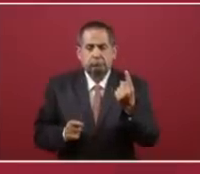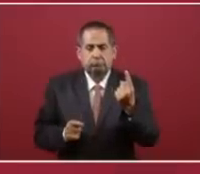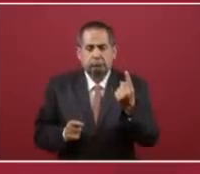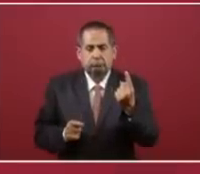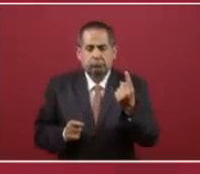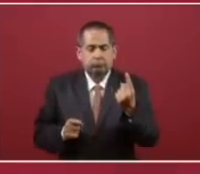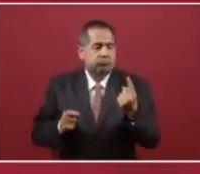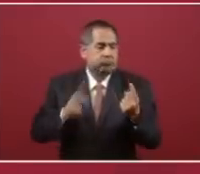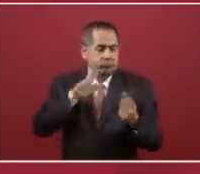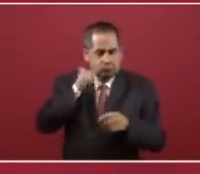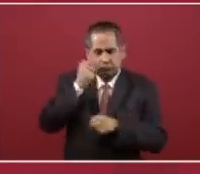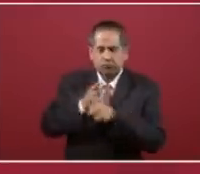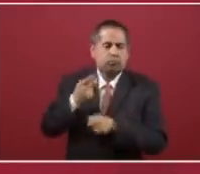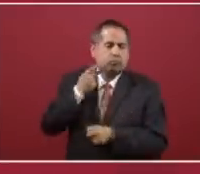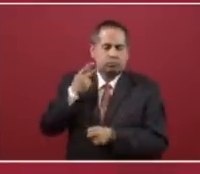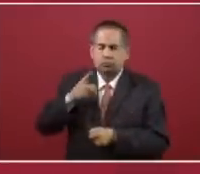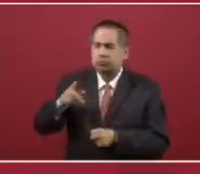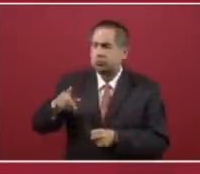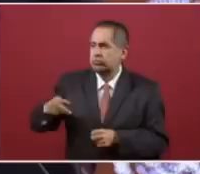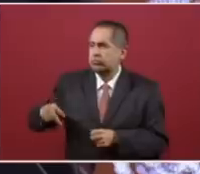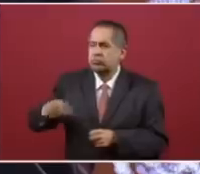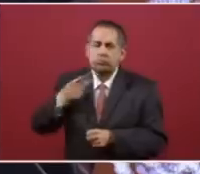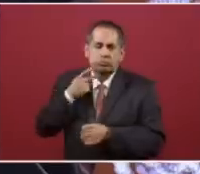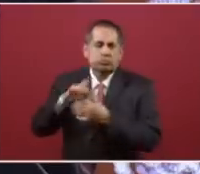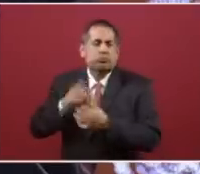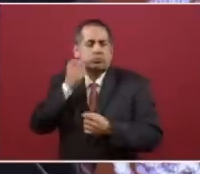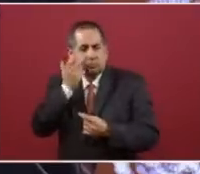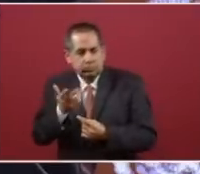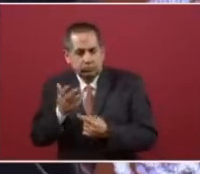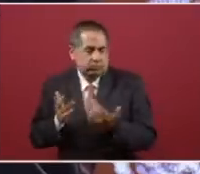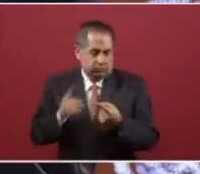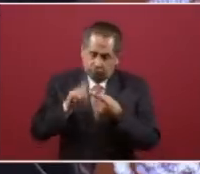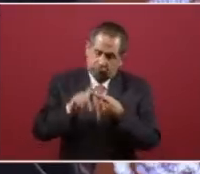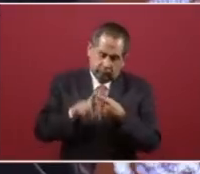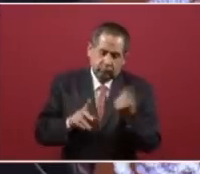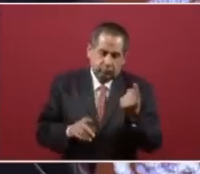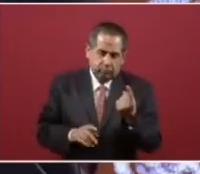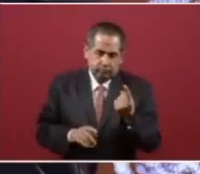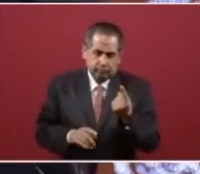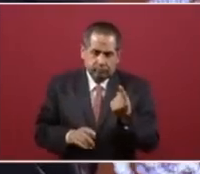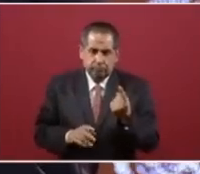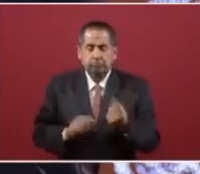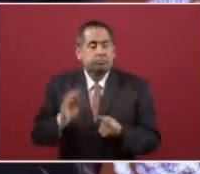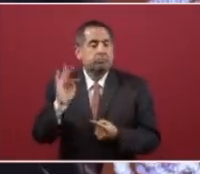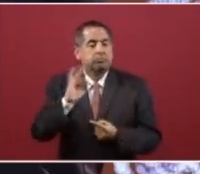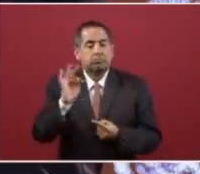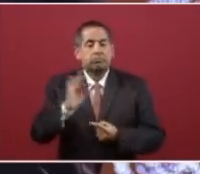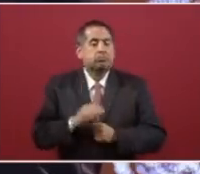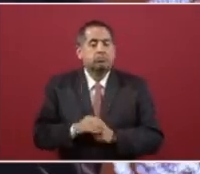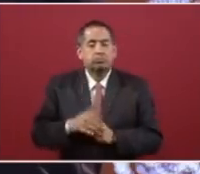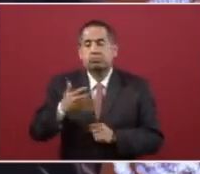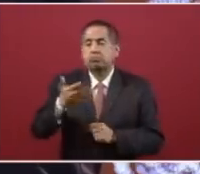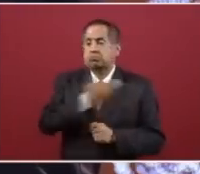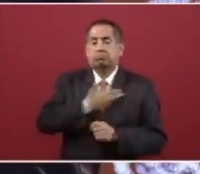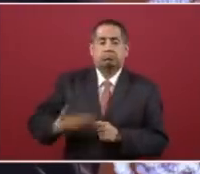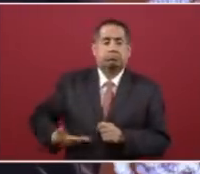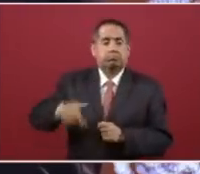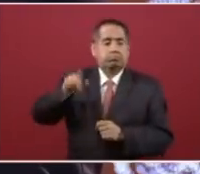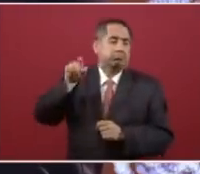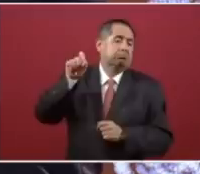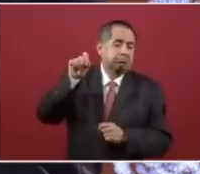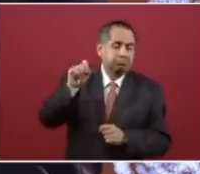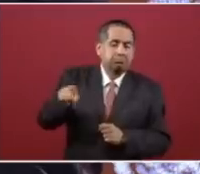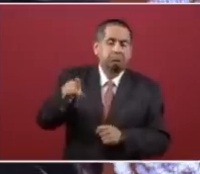voluntad política eso es lo primero sí el presidente